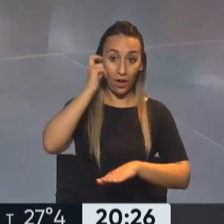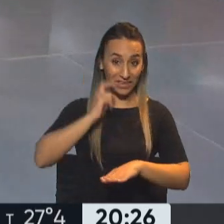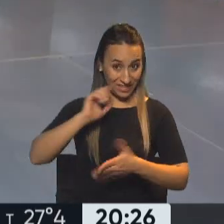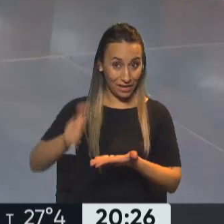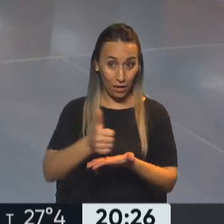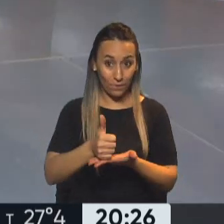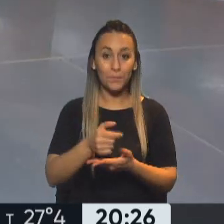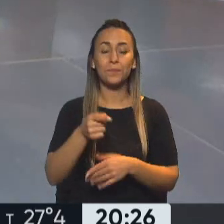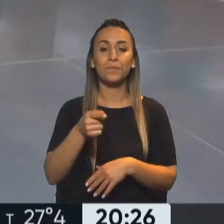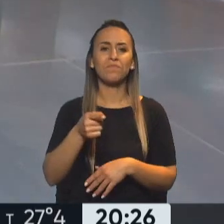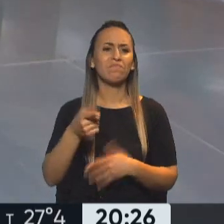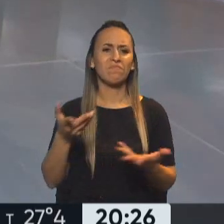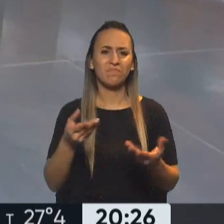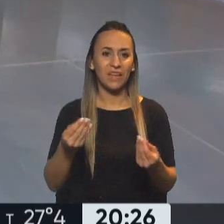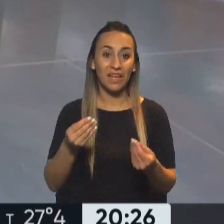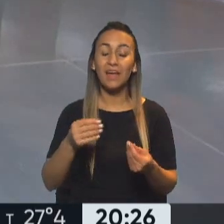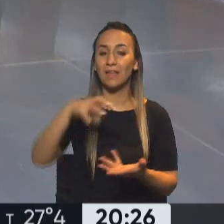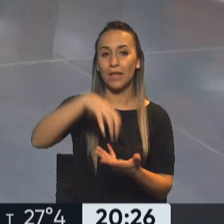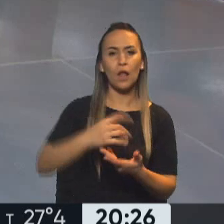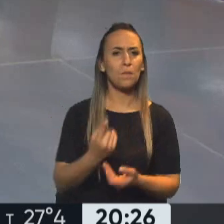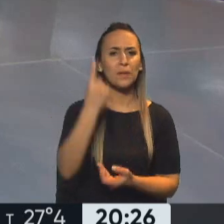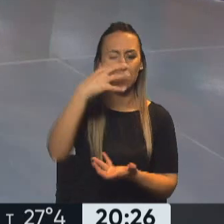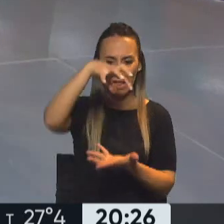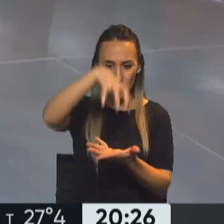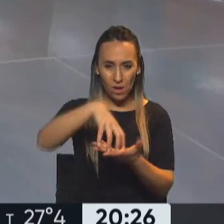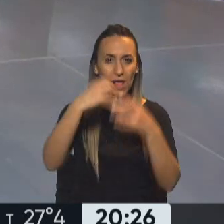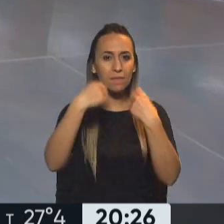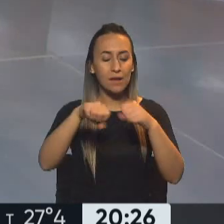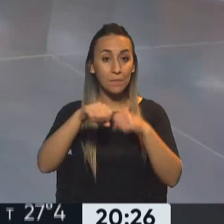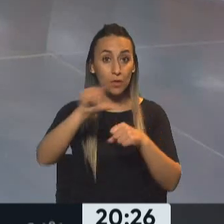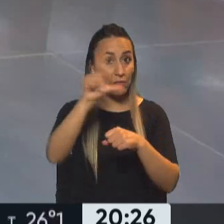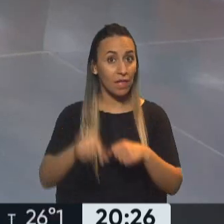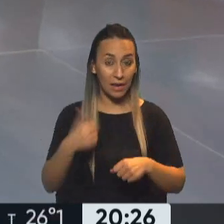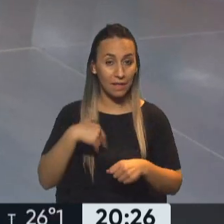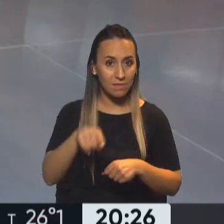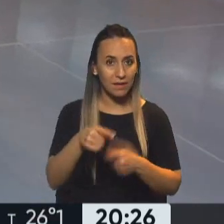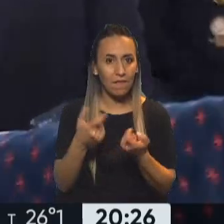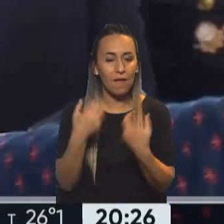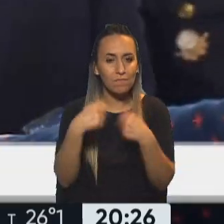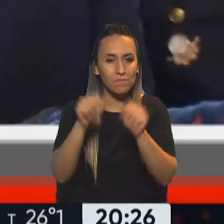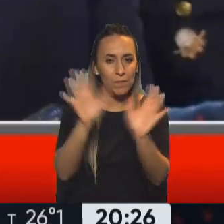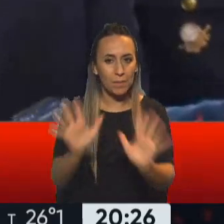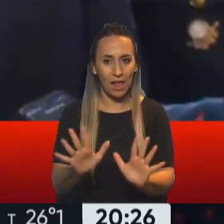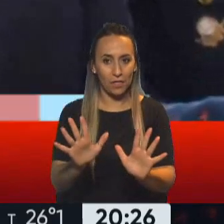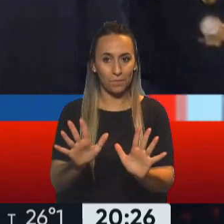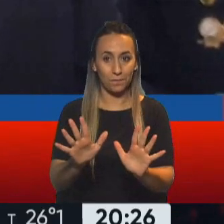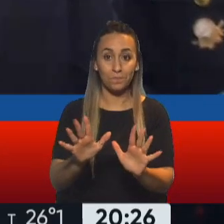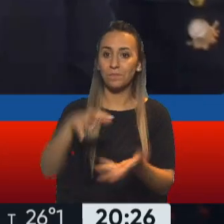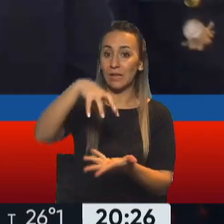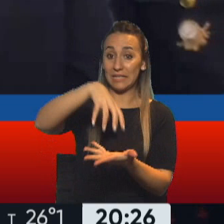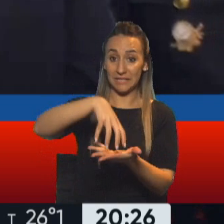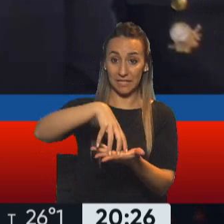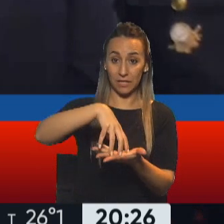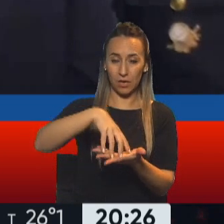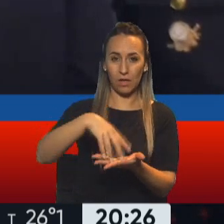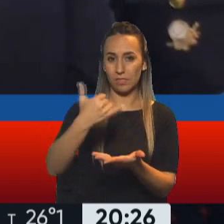en Tapalqué, el primer centro de entrenamiento del país para esa fuerza. Es un centro que cuenta